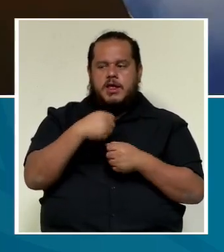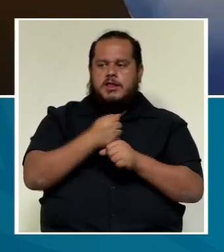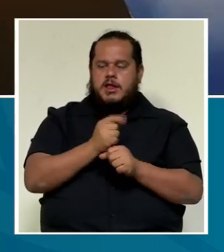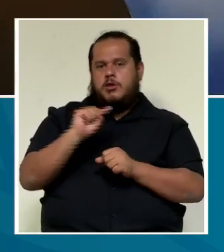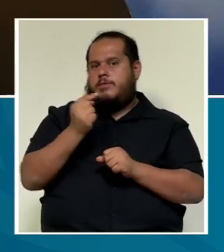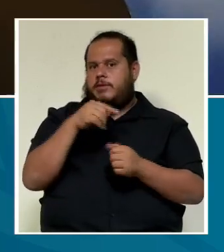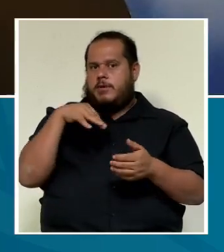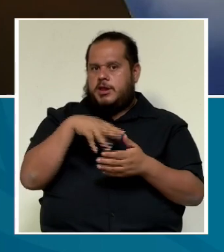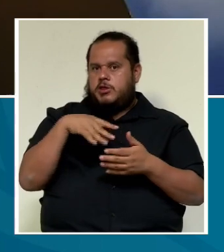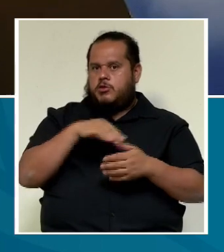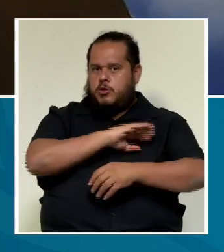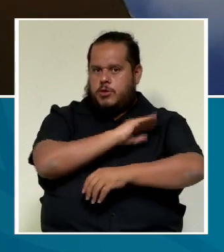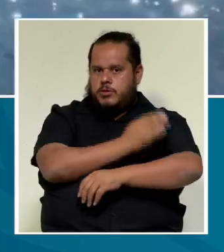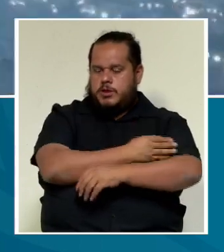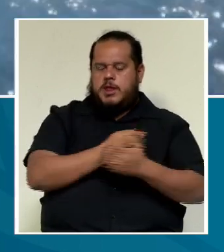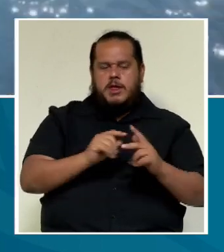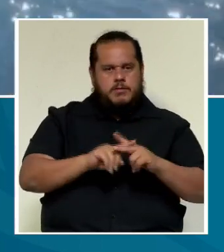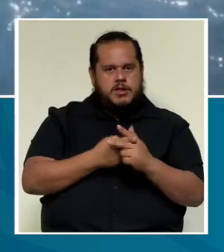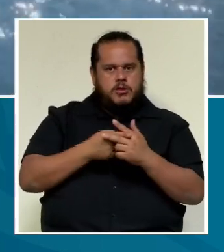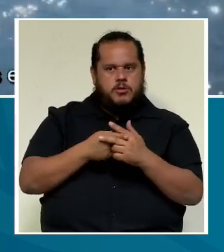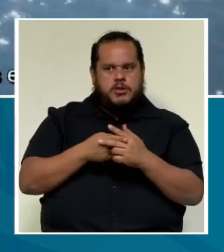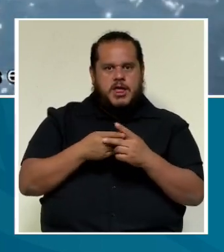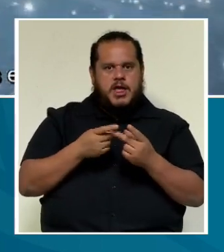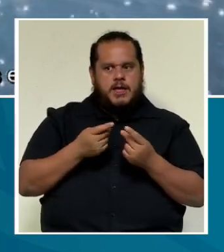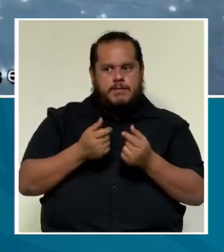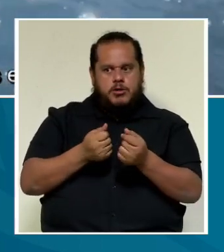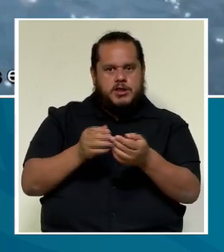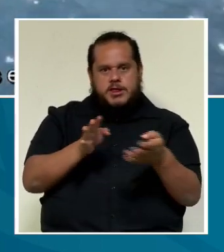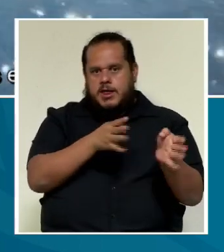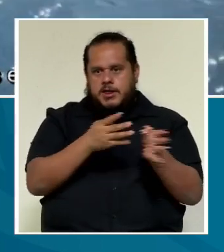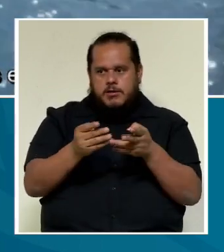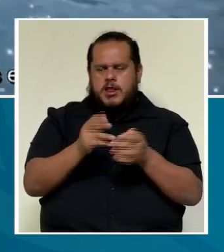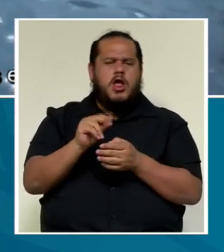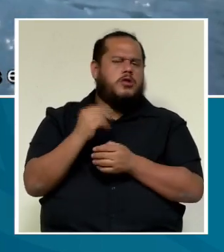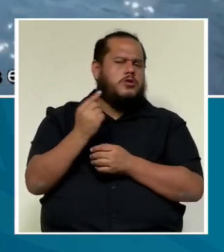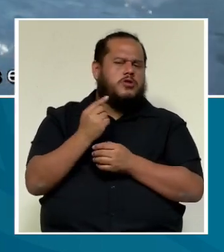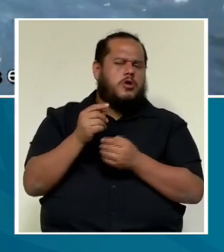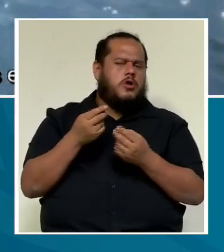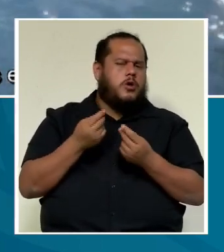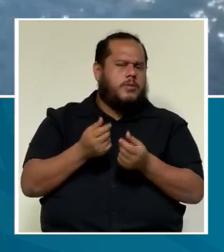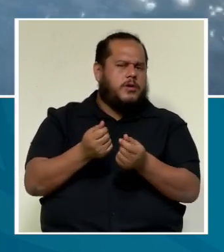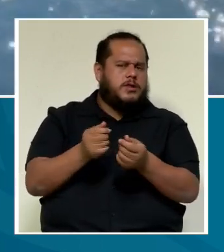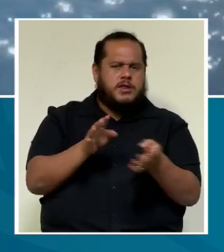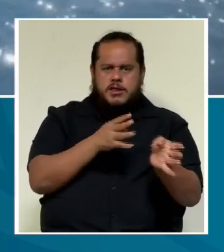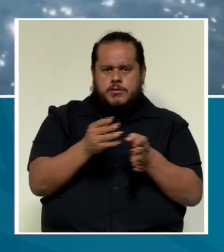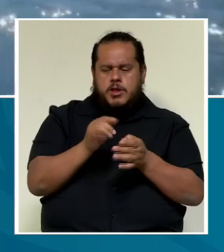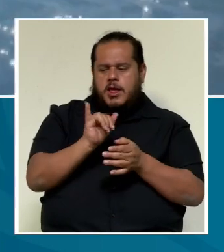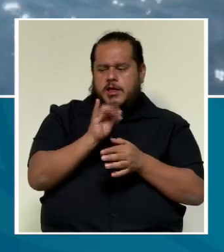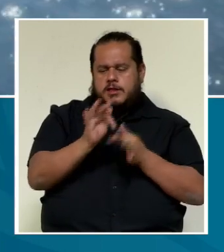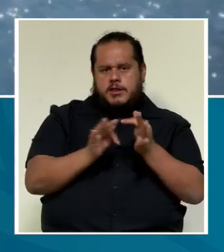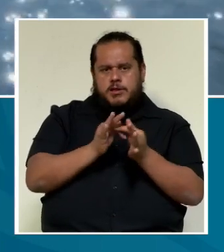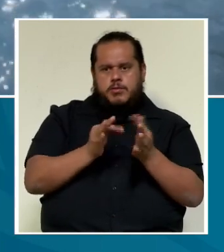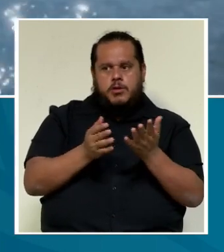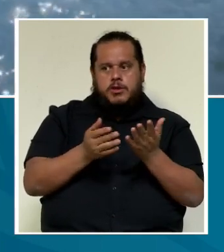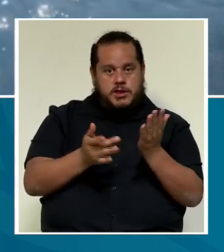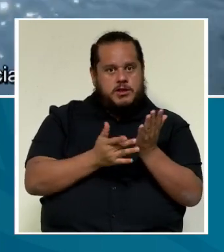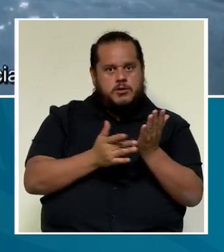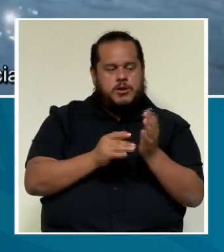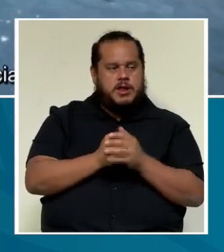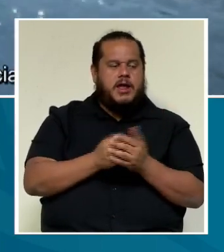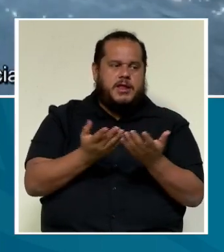potencial a partir de velocidades de viento, y no solamente velocidades del viento, porque en este tipo de tecnologías, además del recurso que